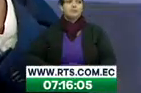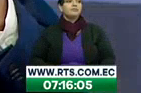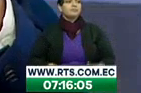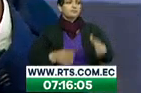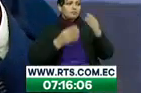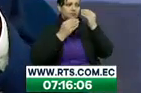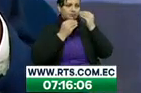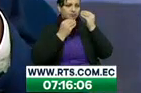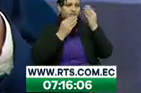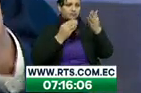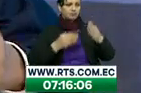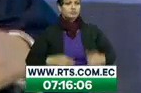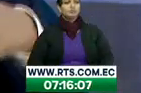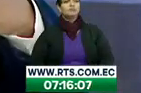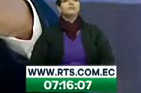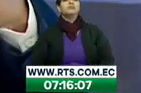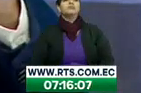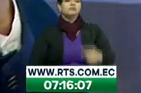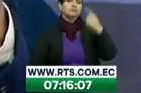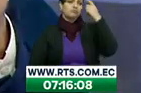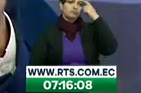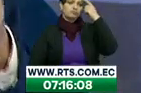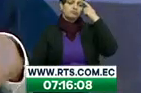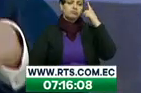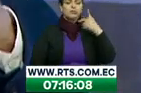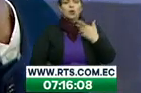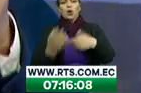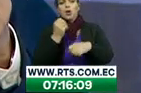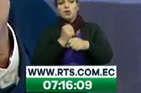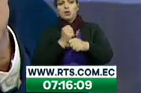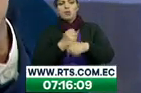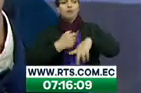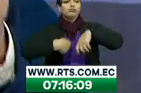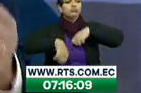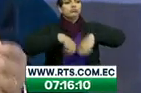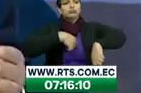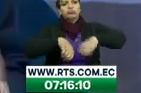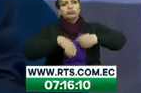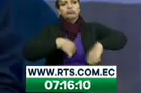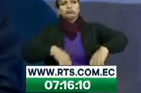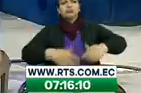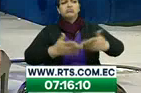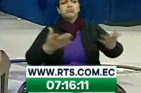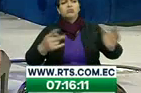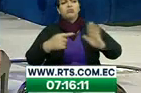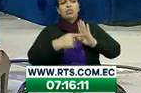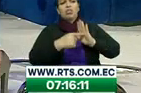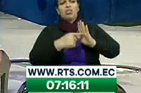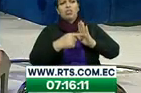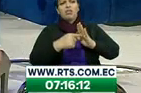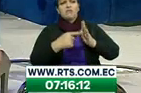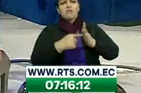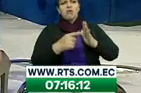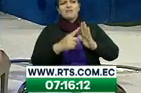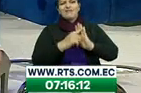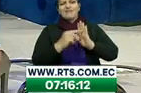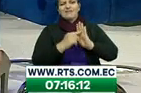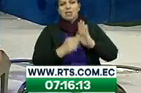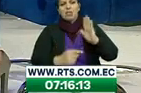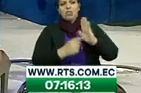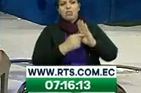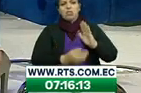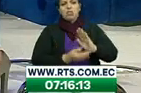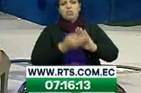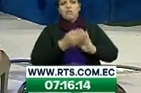el emprendimiento generador de empleo y de estabilidad para los ecuatorianos. ¿Cuánto ayuda a propender